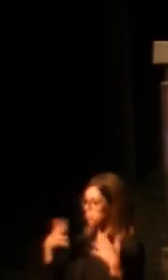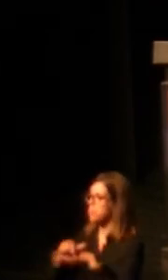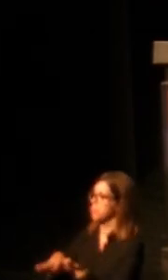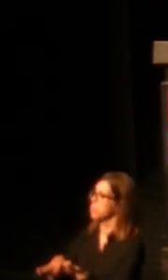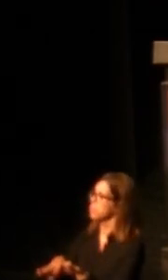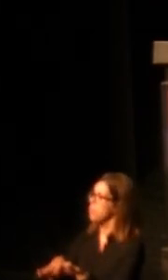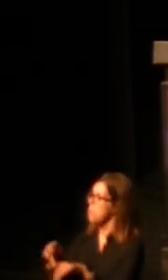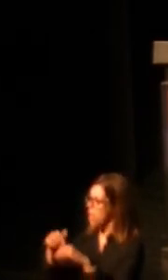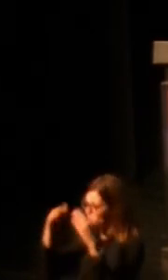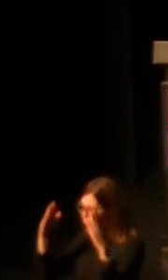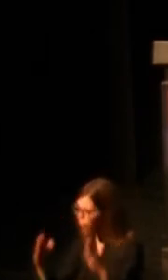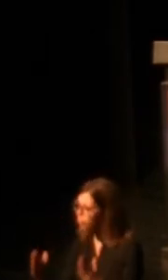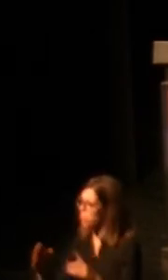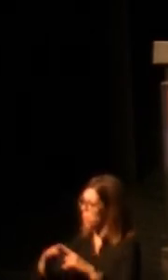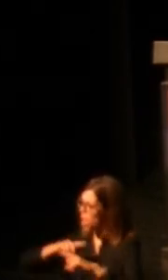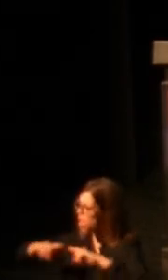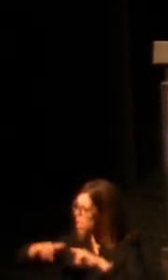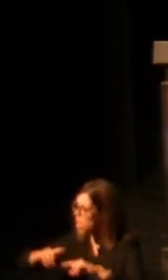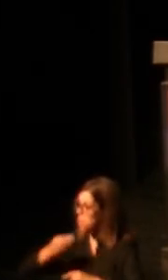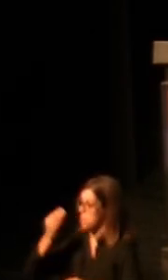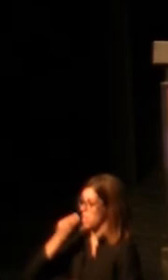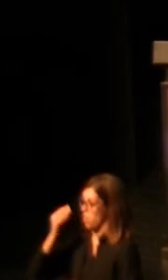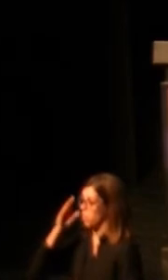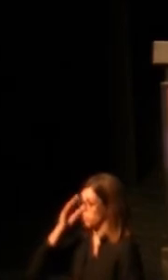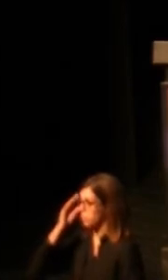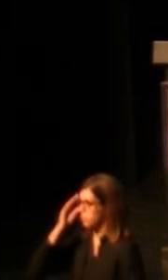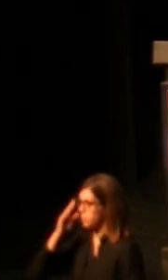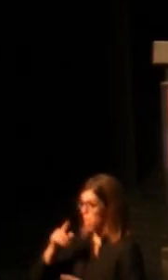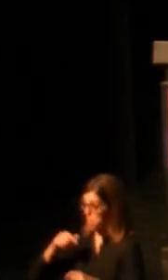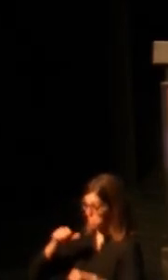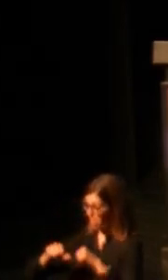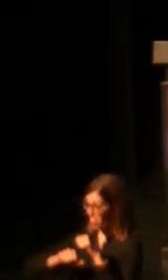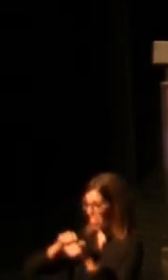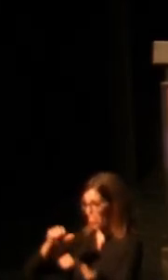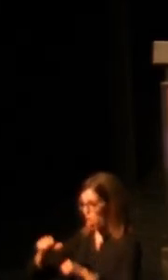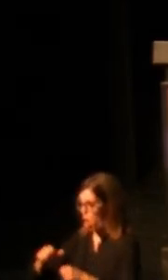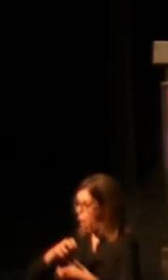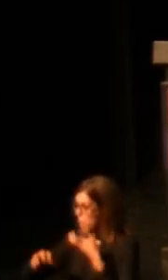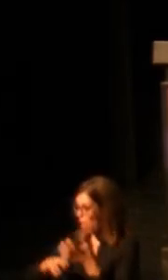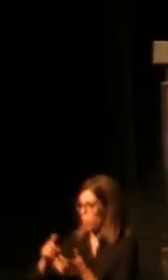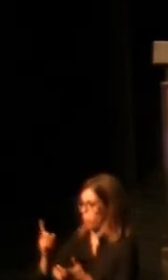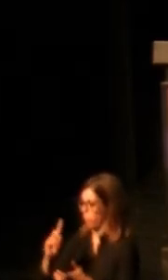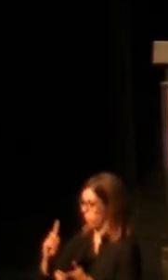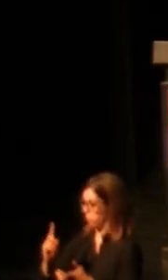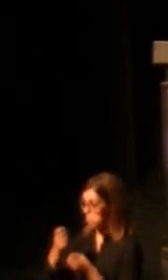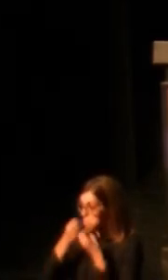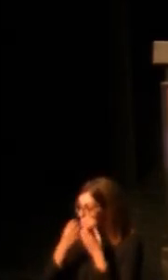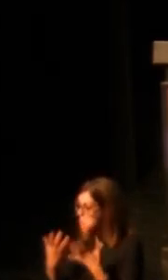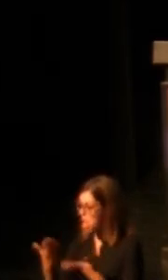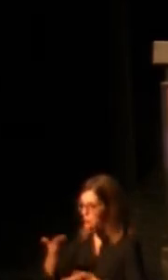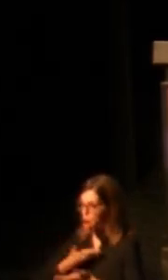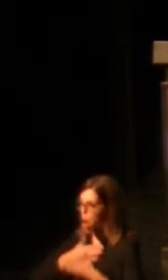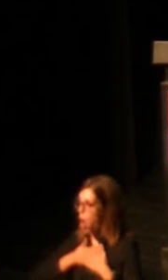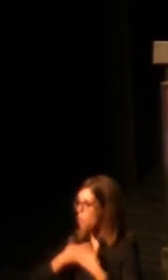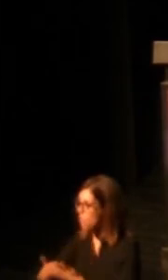fusión patrimonial a todos los niveles. Bueno, todo el proceso de fusión no fue muy complicado, había tanta confianza en lo